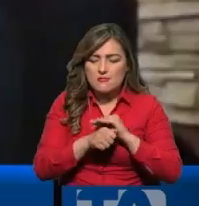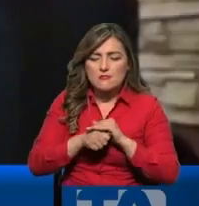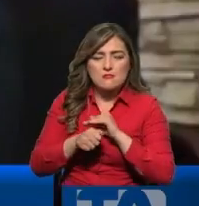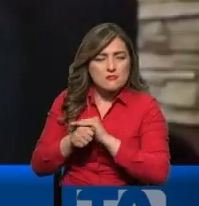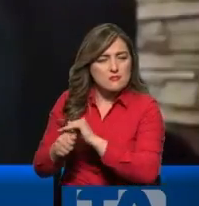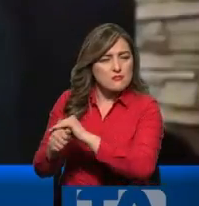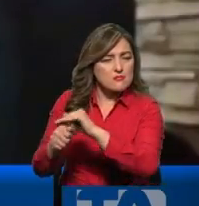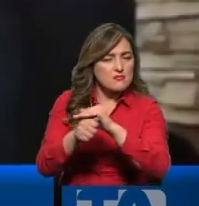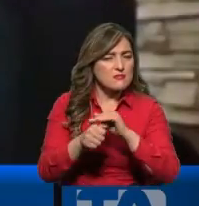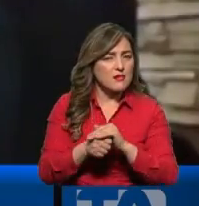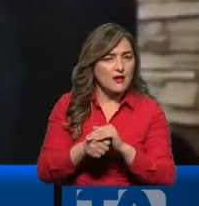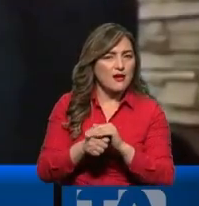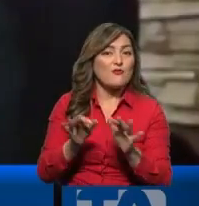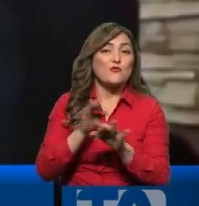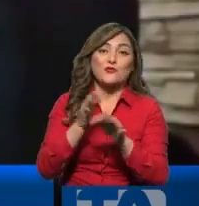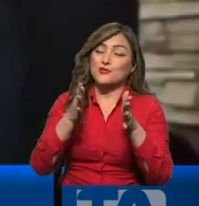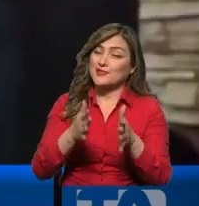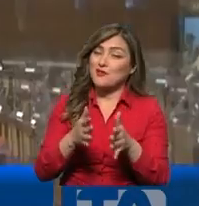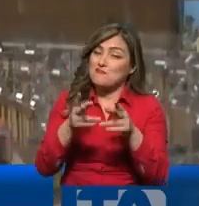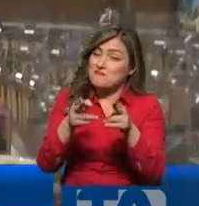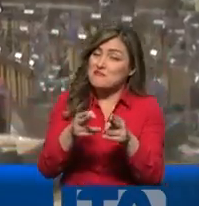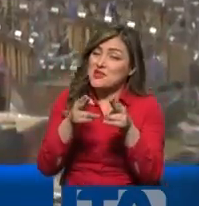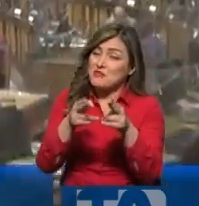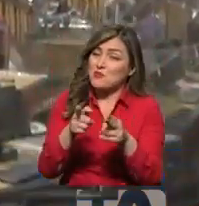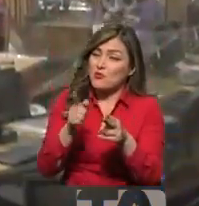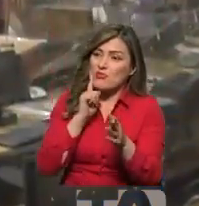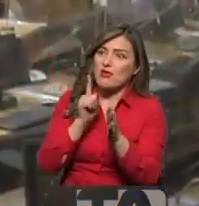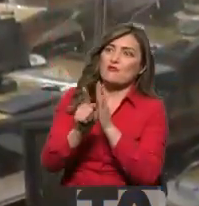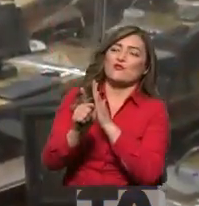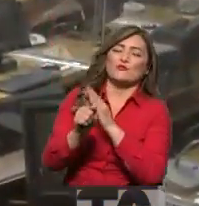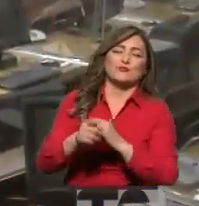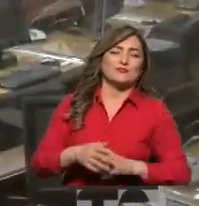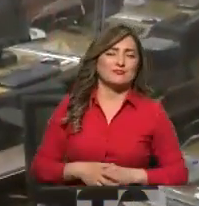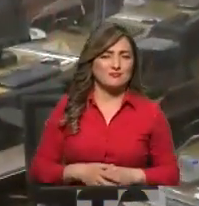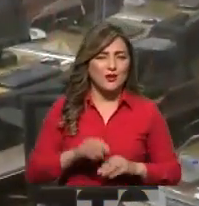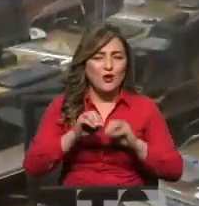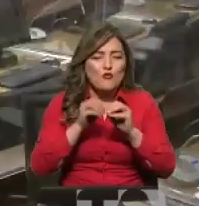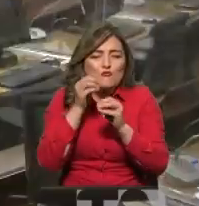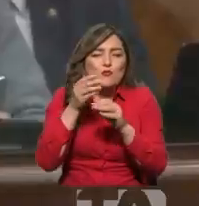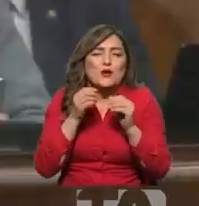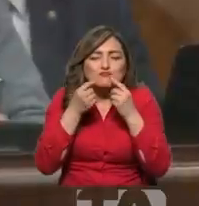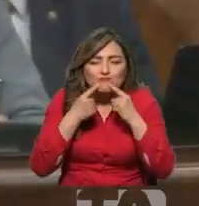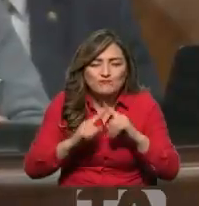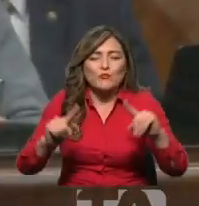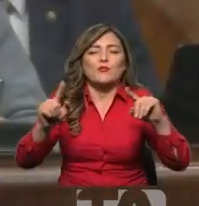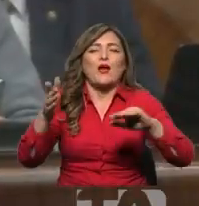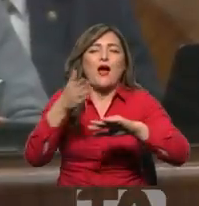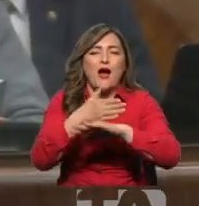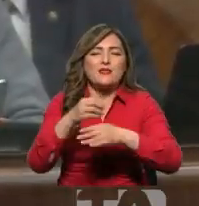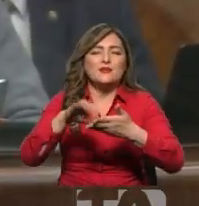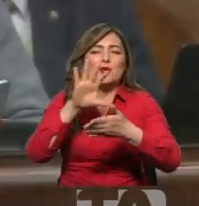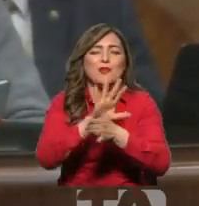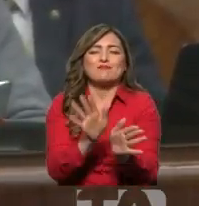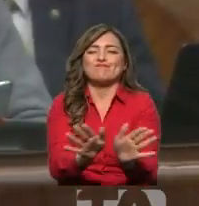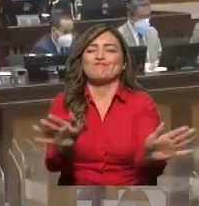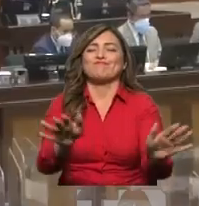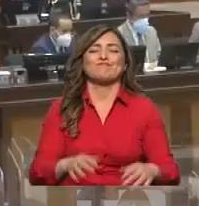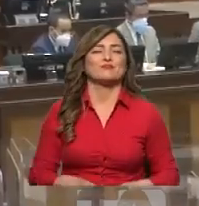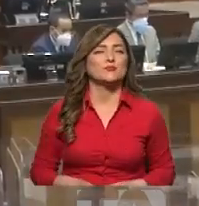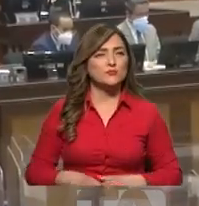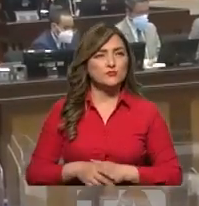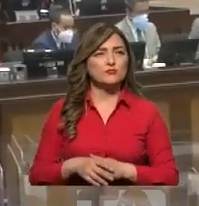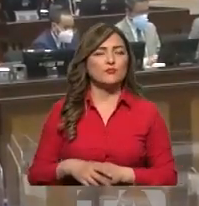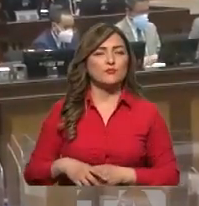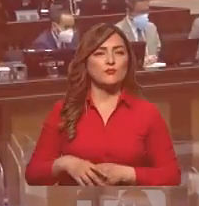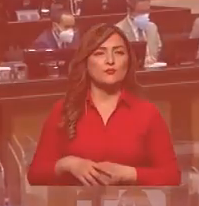funcionarios de los funcionarios lo delatan el informe debe ser socializado antes de pasar al pleno de la asamblea en quito andrew a